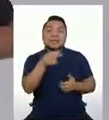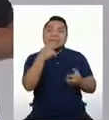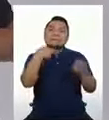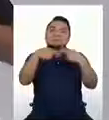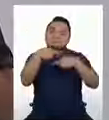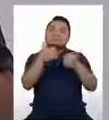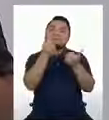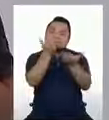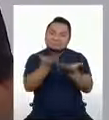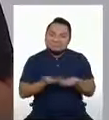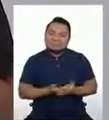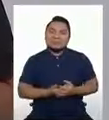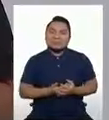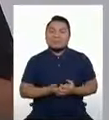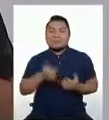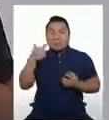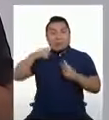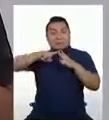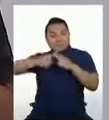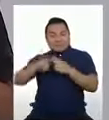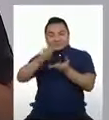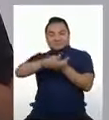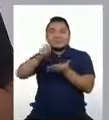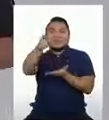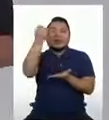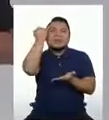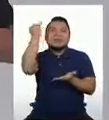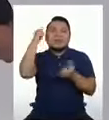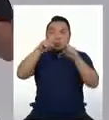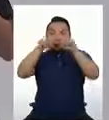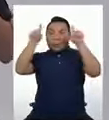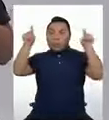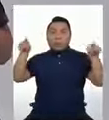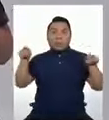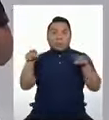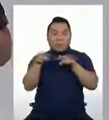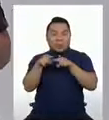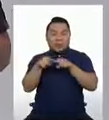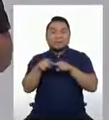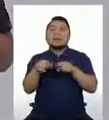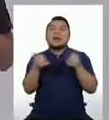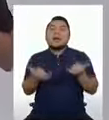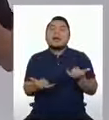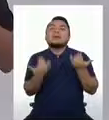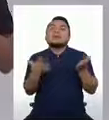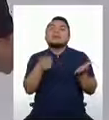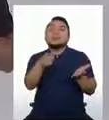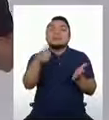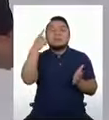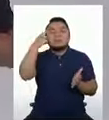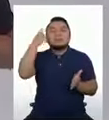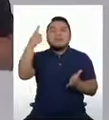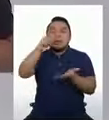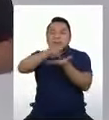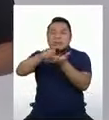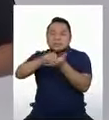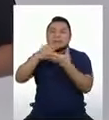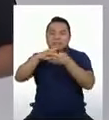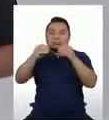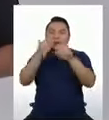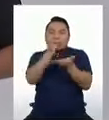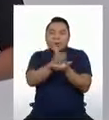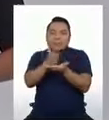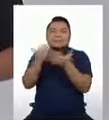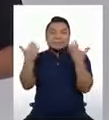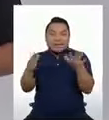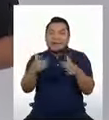de regreso, chicos y chicas. Empezaremos a escribir con las ideas de nuestro cuadro. Aquí hemos seleccionado las ideas del desarrollo. ¿Las puedes